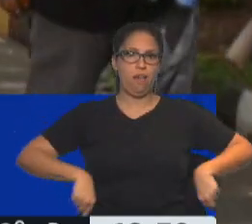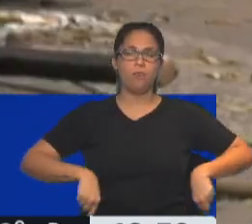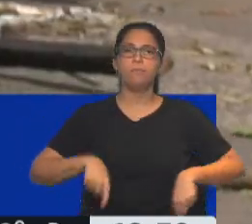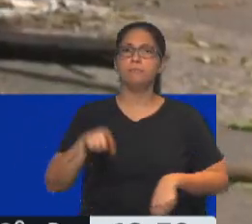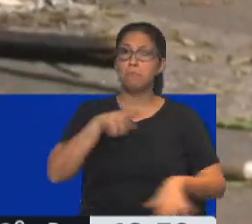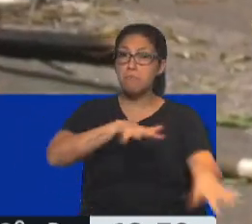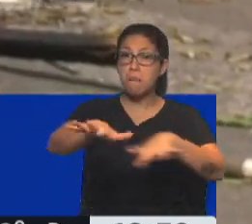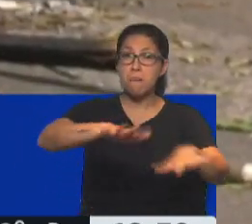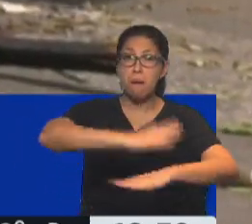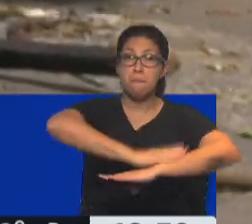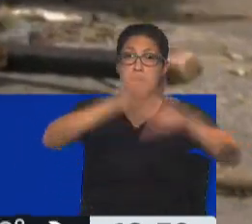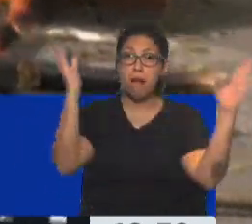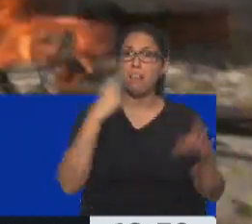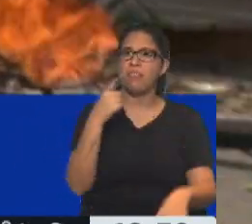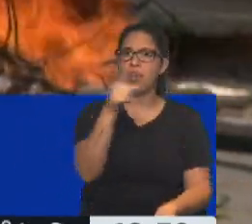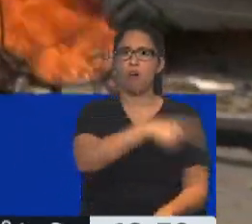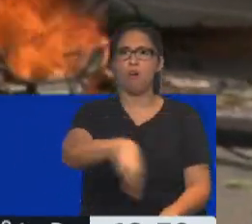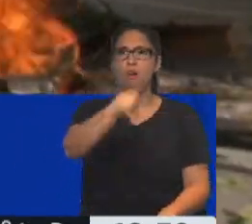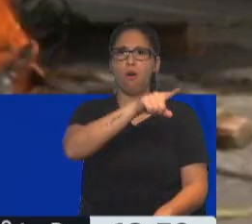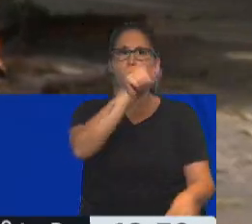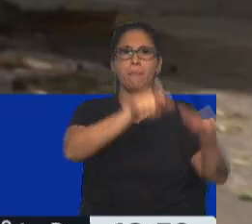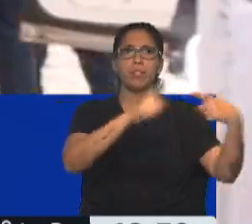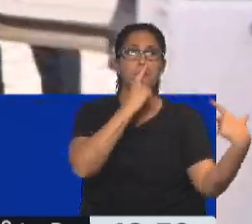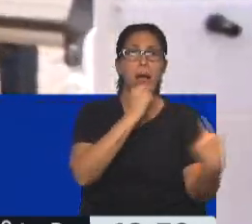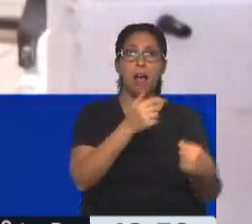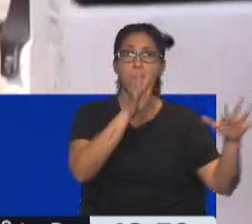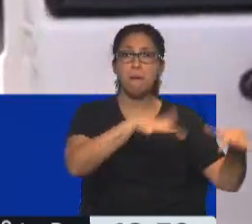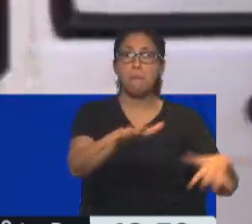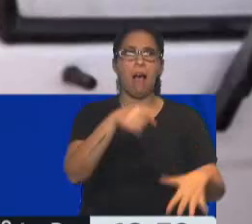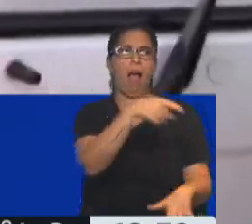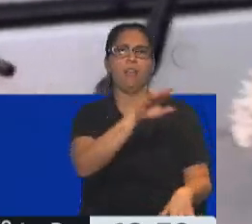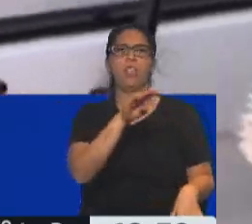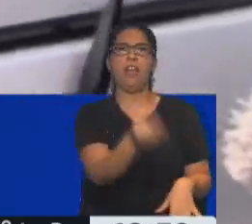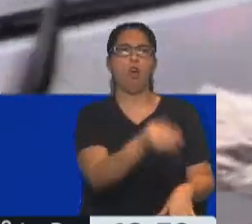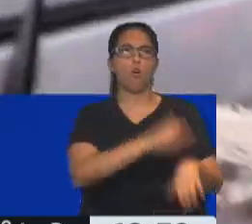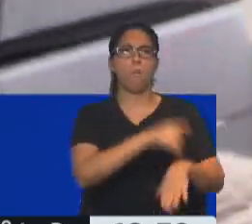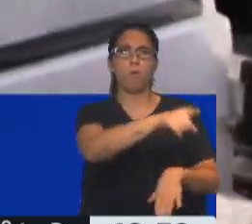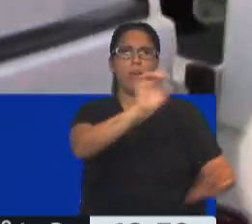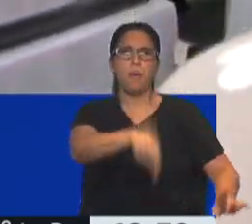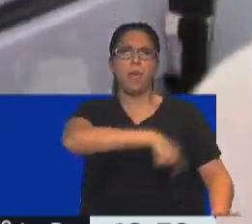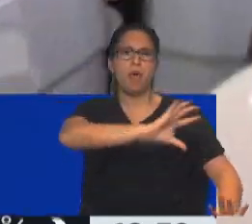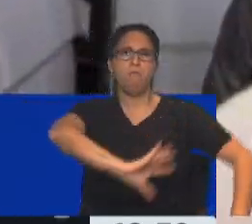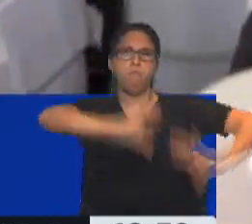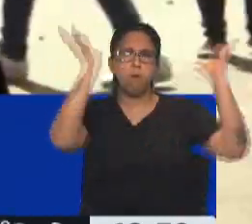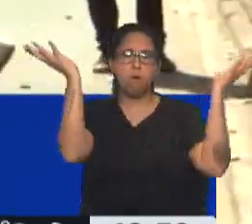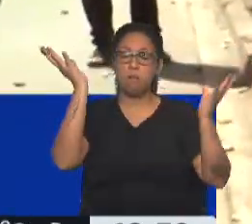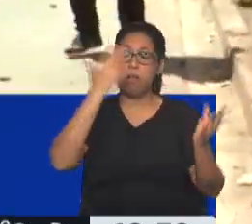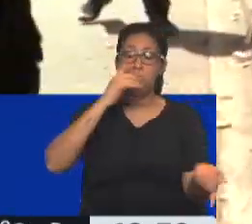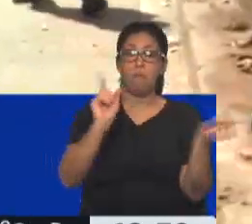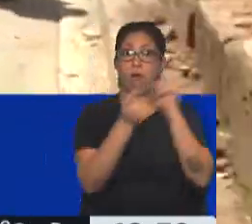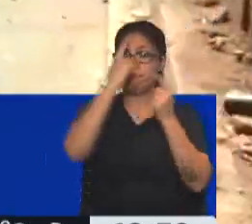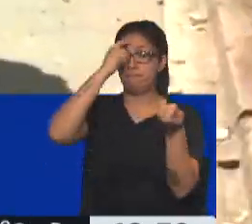mandatario había calificado de traidores y delincuentes a los manifestantes y los acusó de sembrar terror. Horas más tarde, cambió su